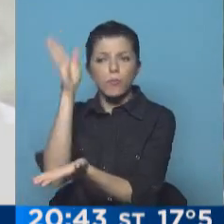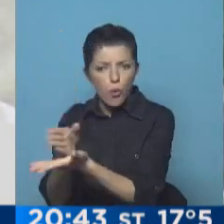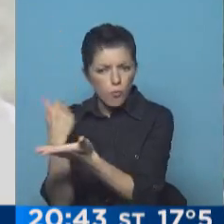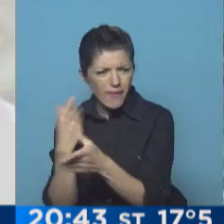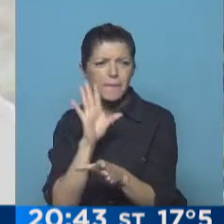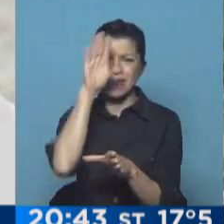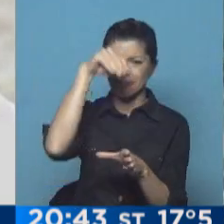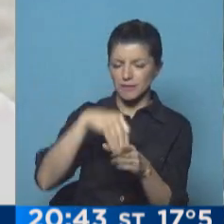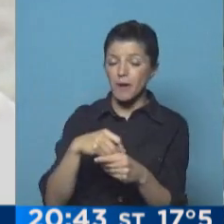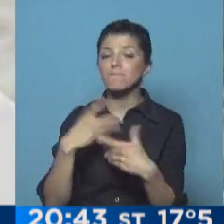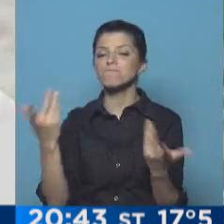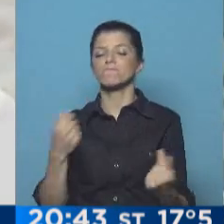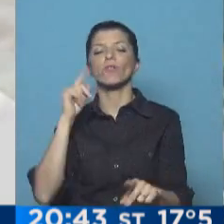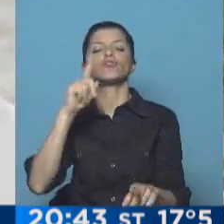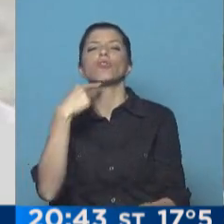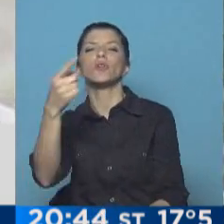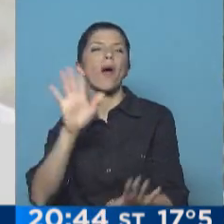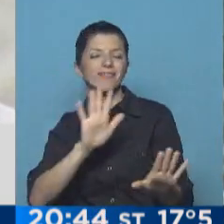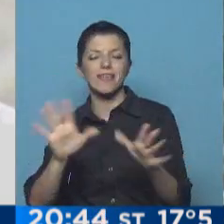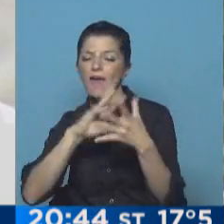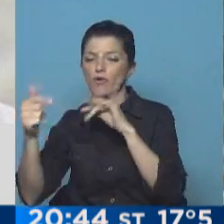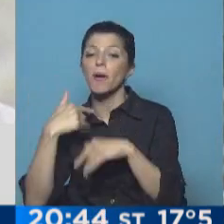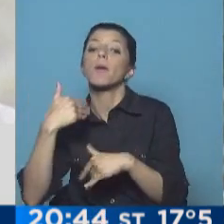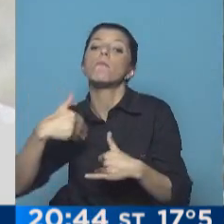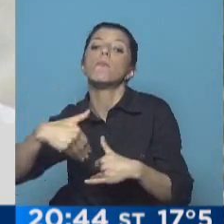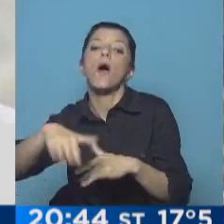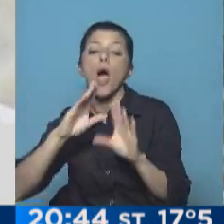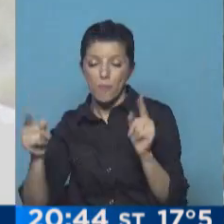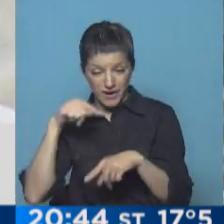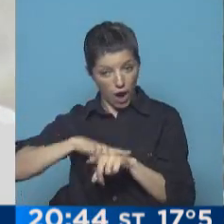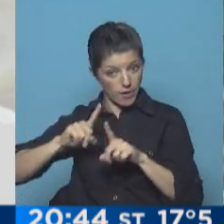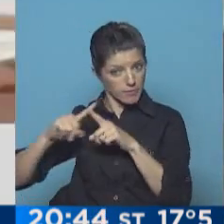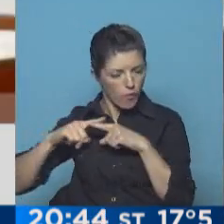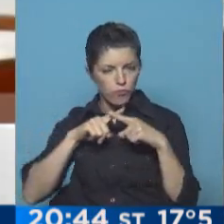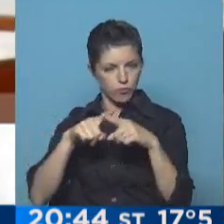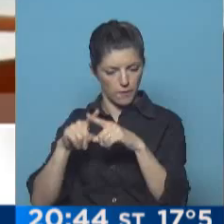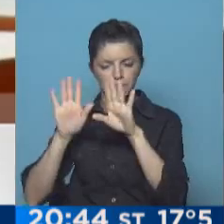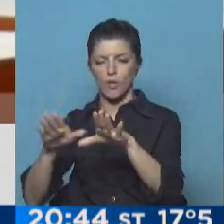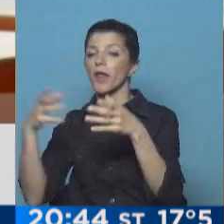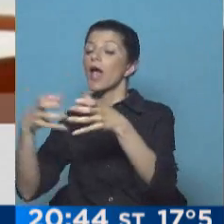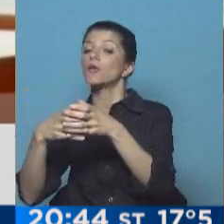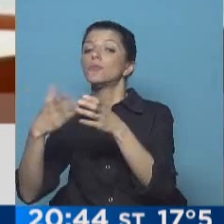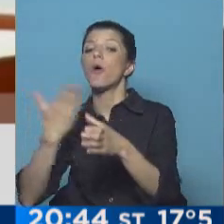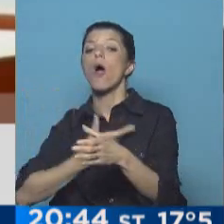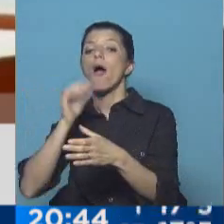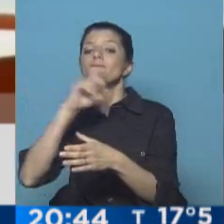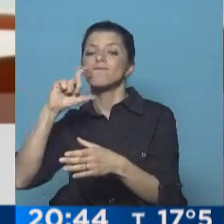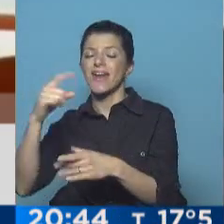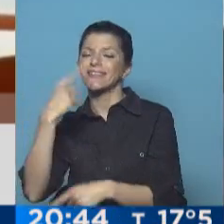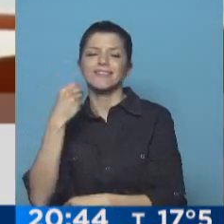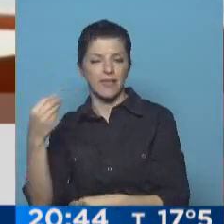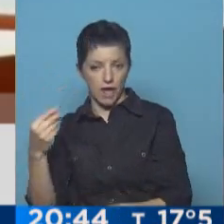no. Utilizo el condicional porque justamente esto se está discutiendo. ¿Qué propone la FARC? Ahora dijeron, hoy